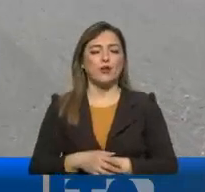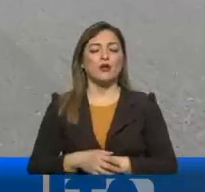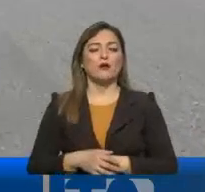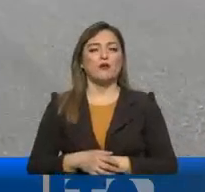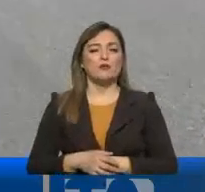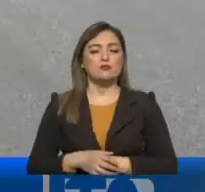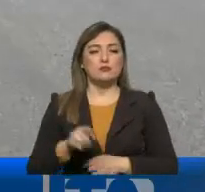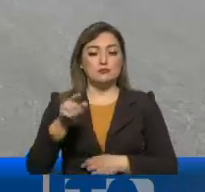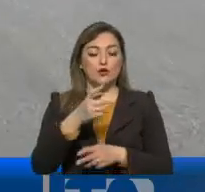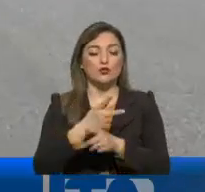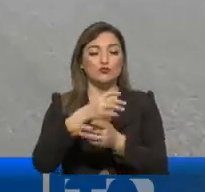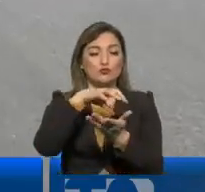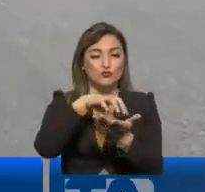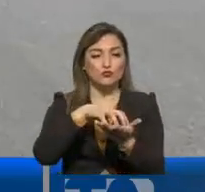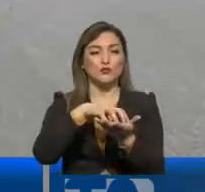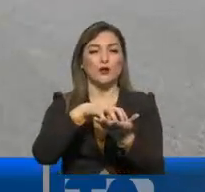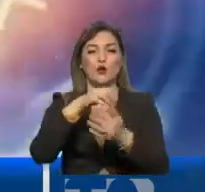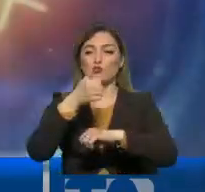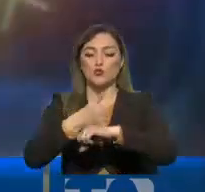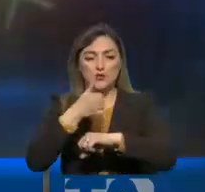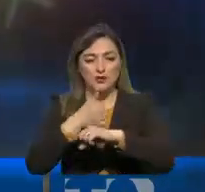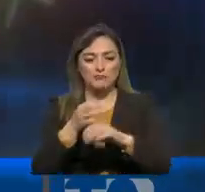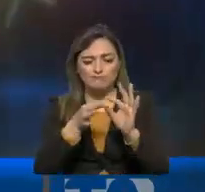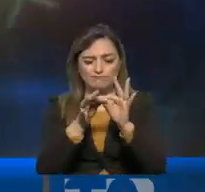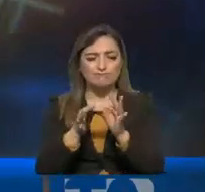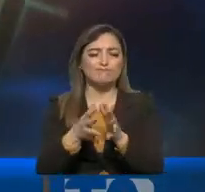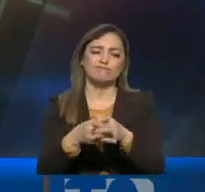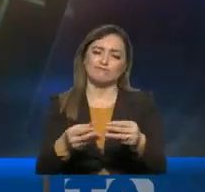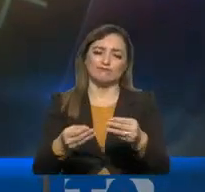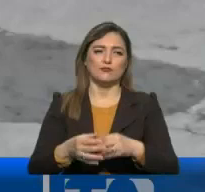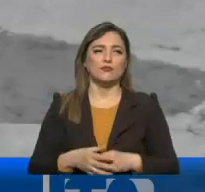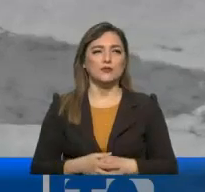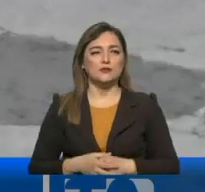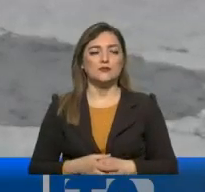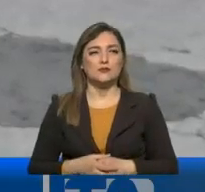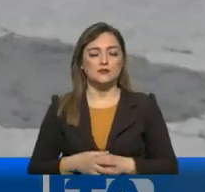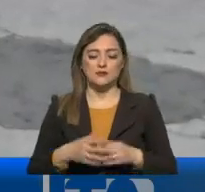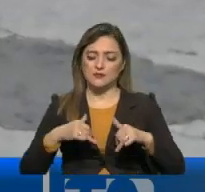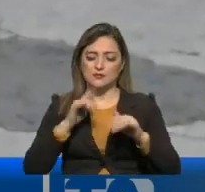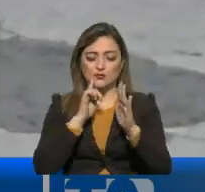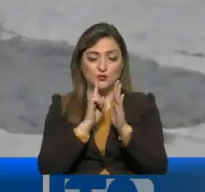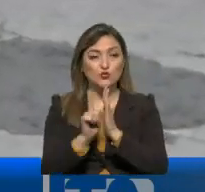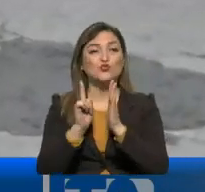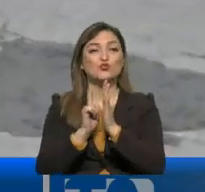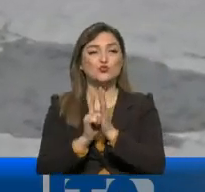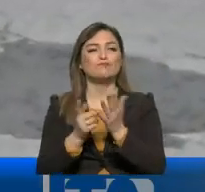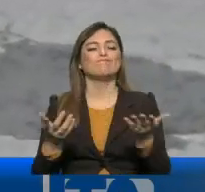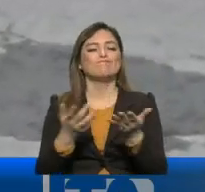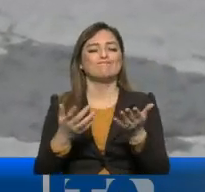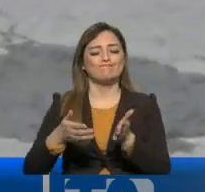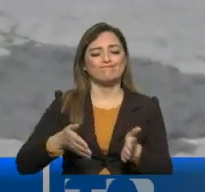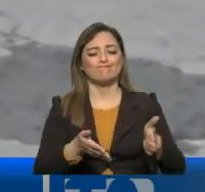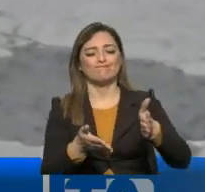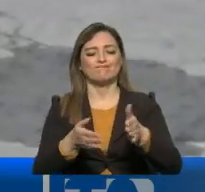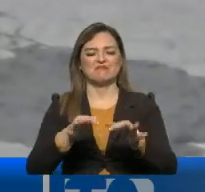provincial o a la autoridad competente para que intervenga en esta zona. Continúan llegando a este espacio denuncias del mal estado